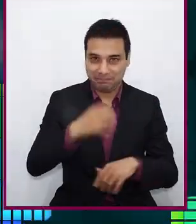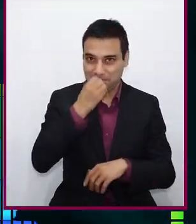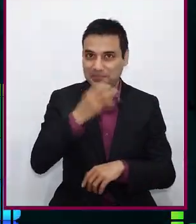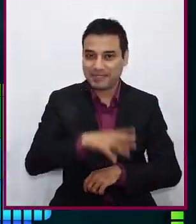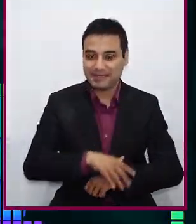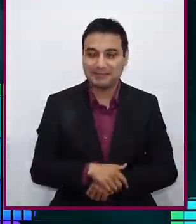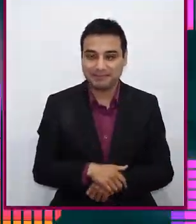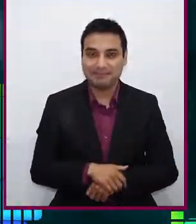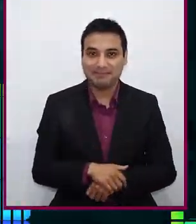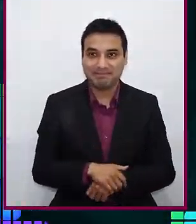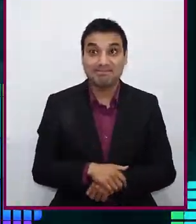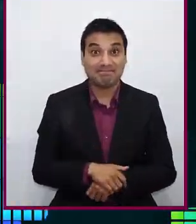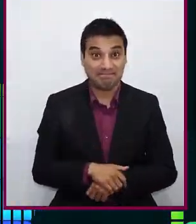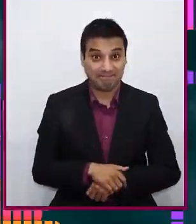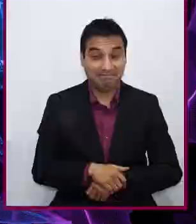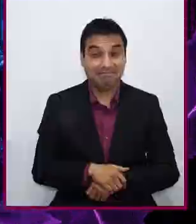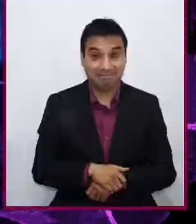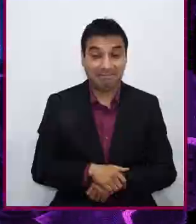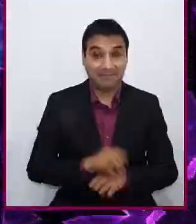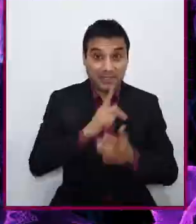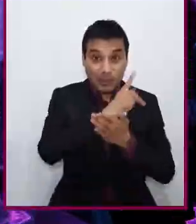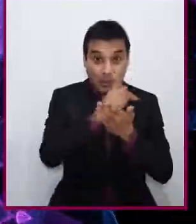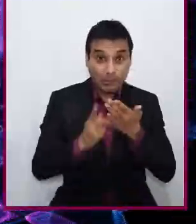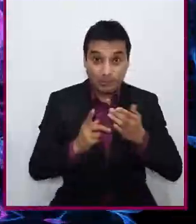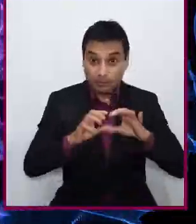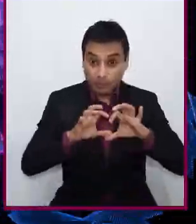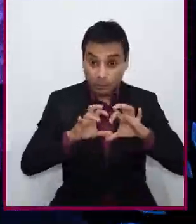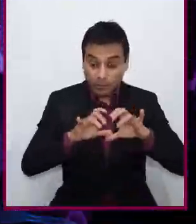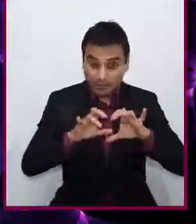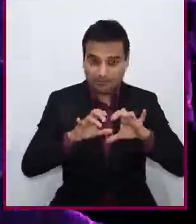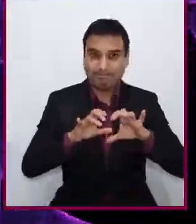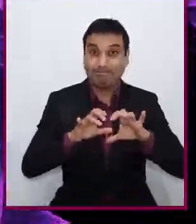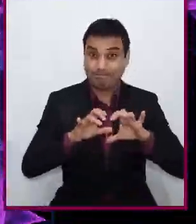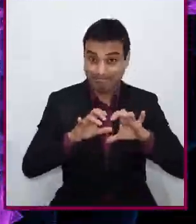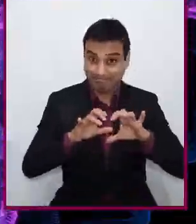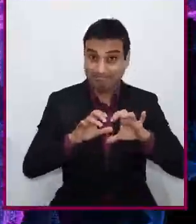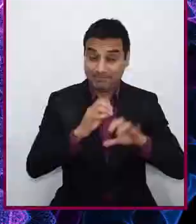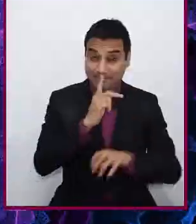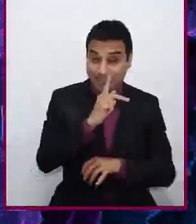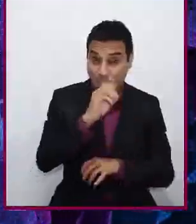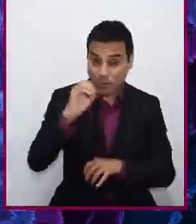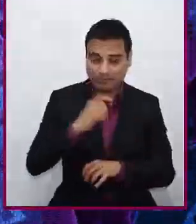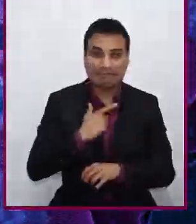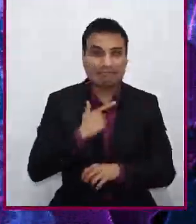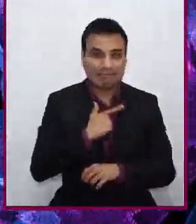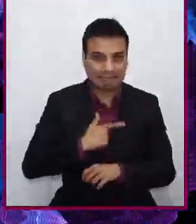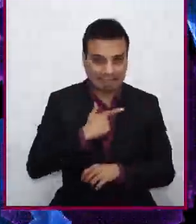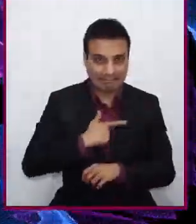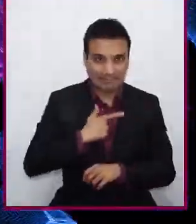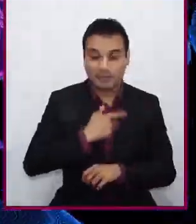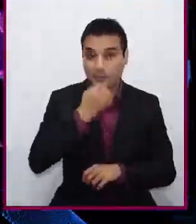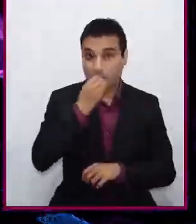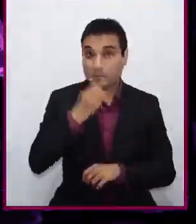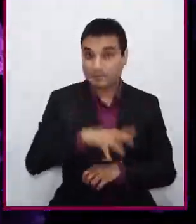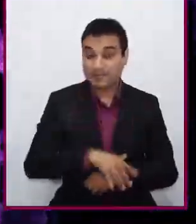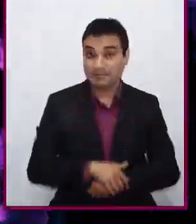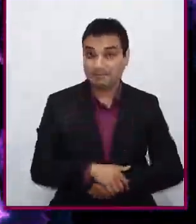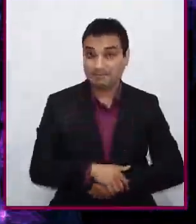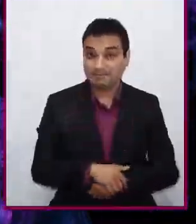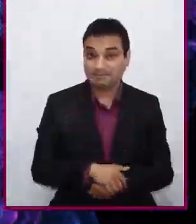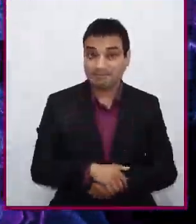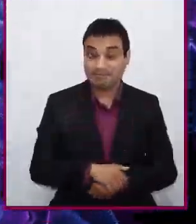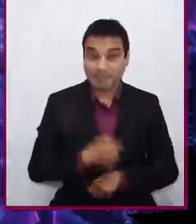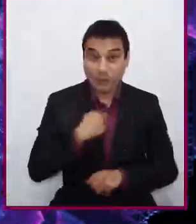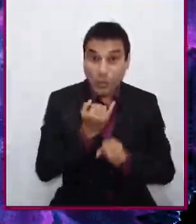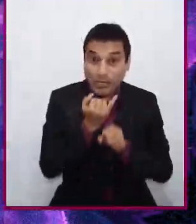como la programación orientada a objetos aunque solo investigamos lo básico amigo hay mucho más que aprender sobre la p ojo y otros